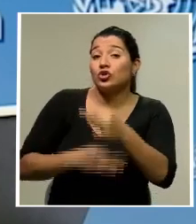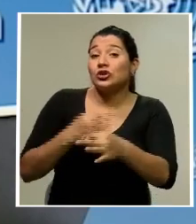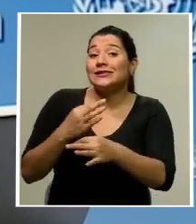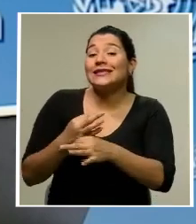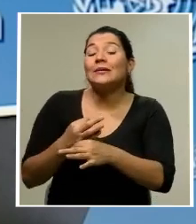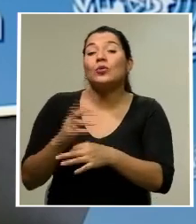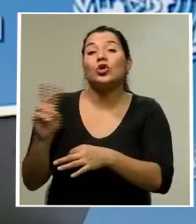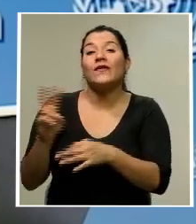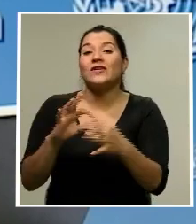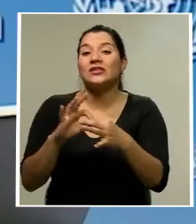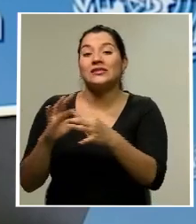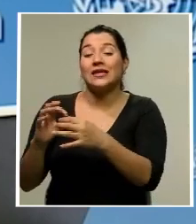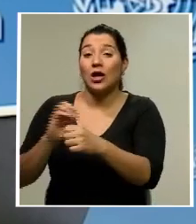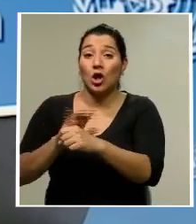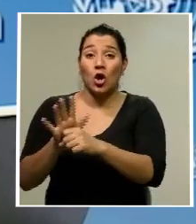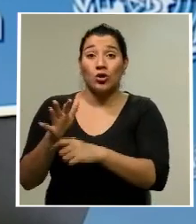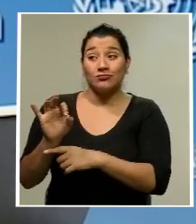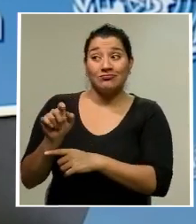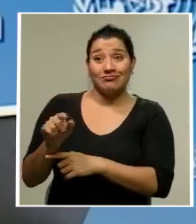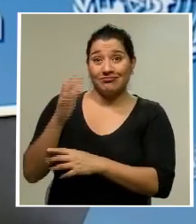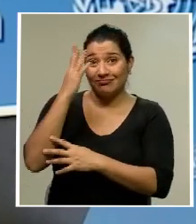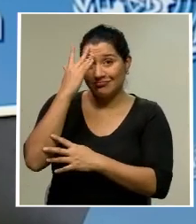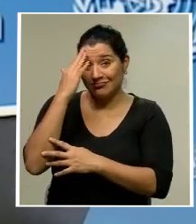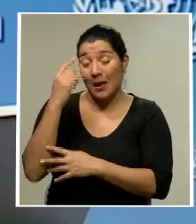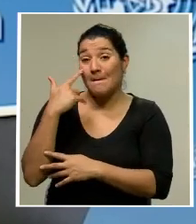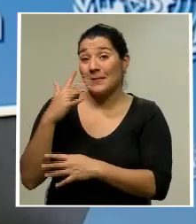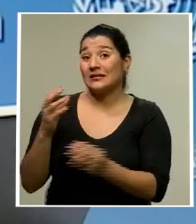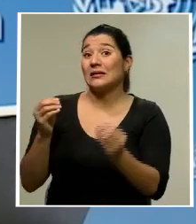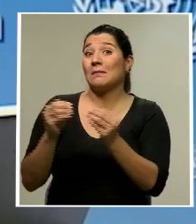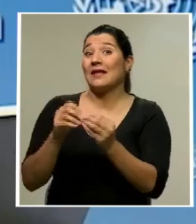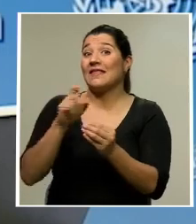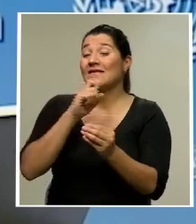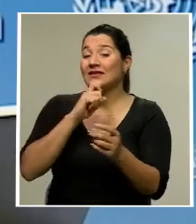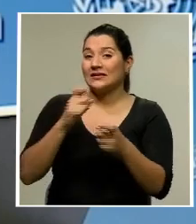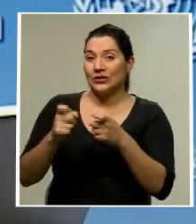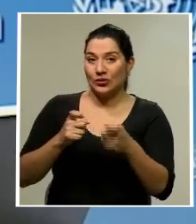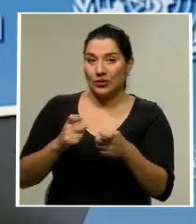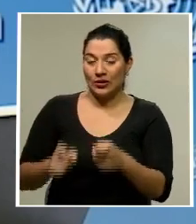variantes preocupantes, que pueden ser incluso más difíciles de controlar.